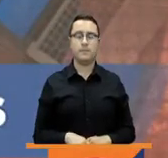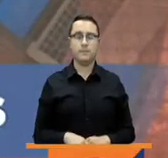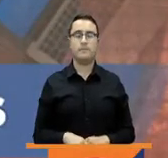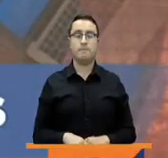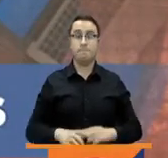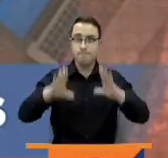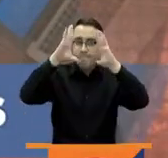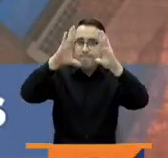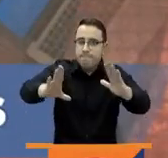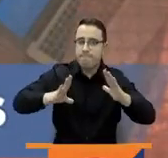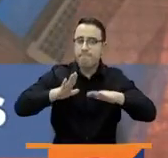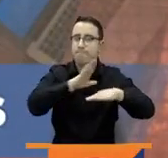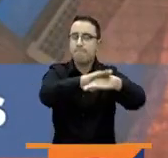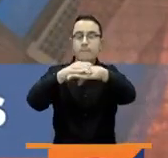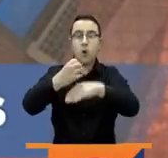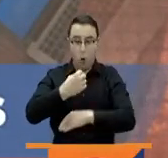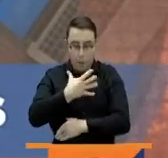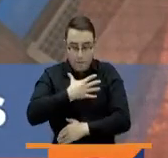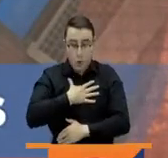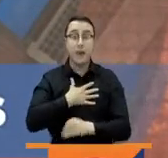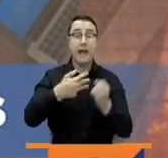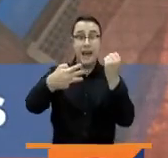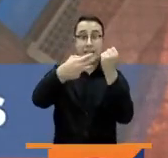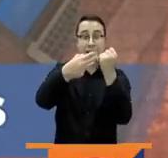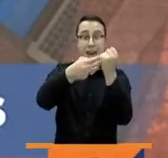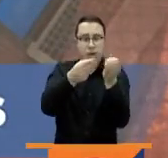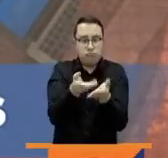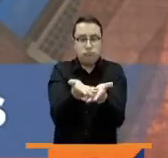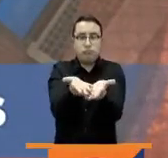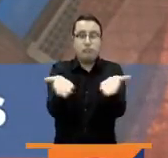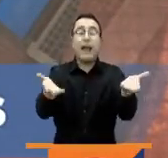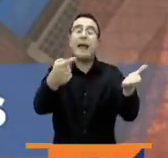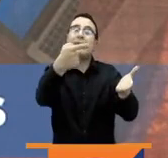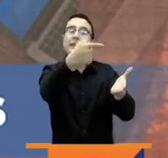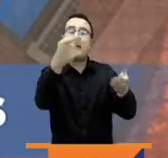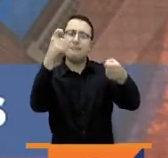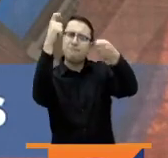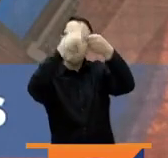Atentos, porque en oportunidades el SENA está ofreciendo 100 vacantes para